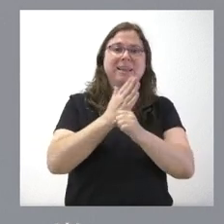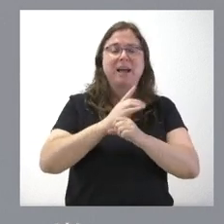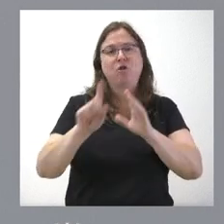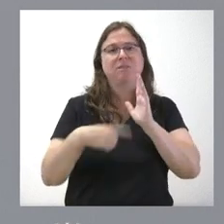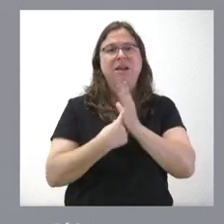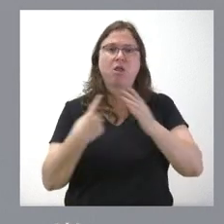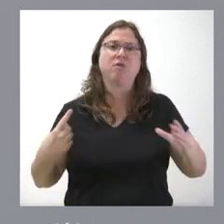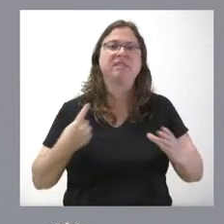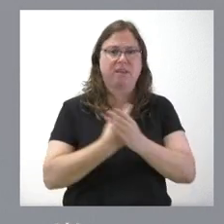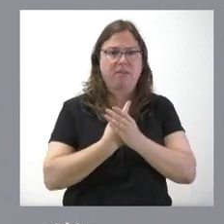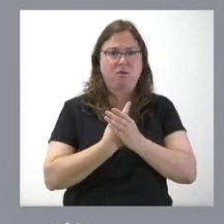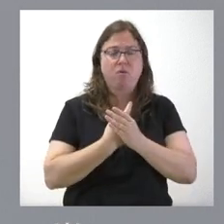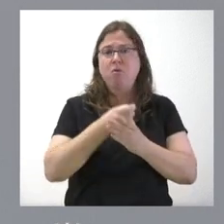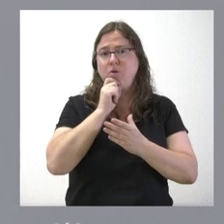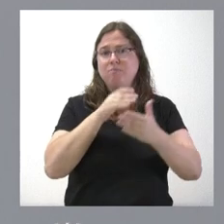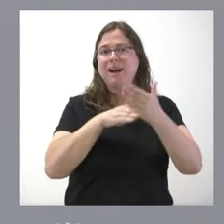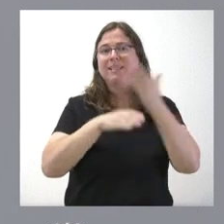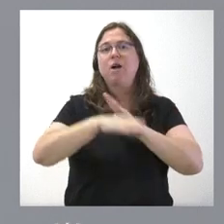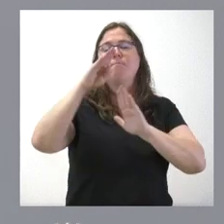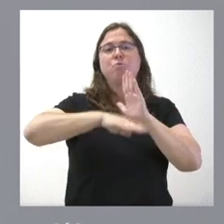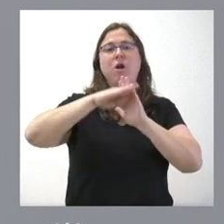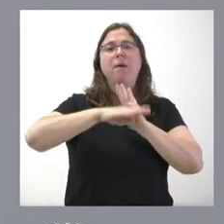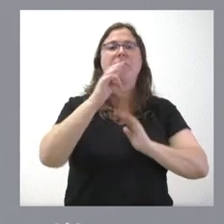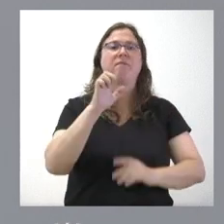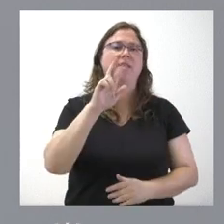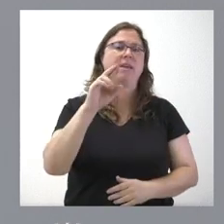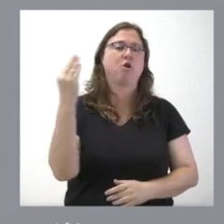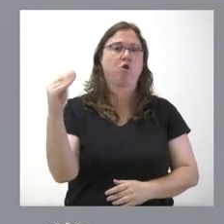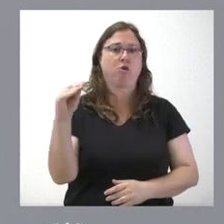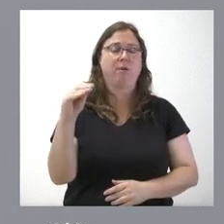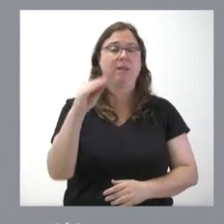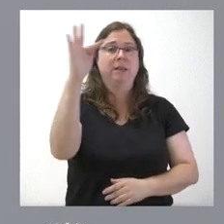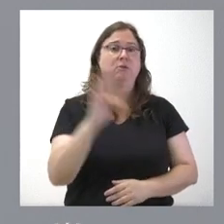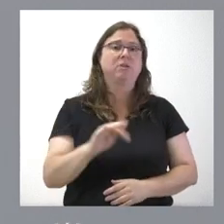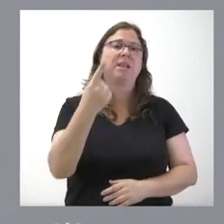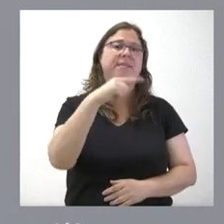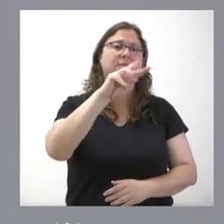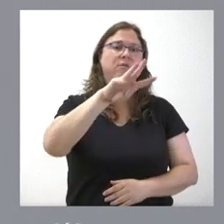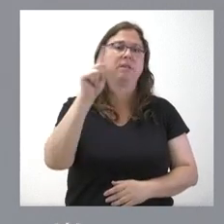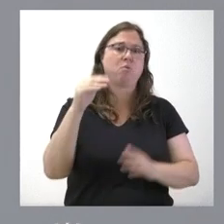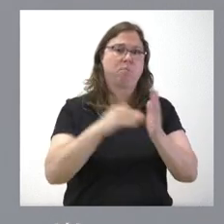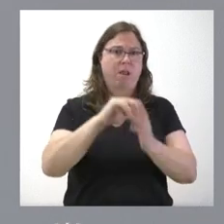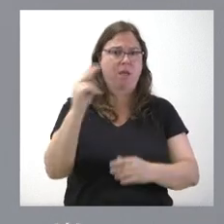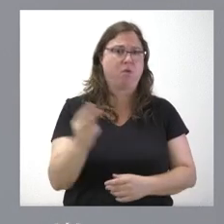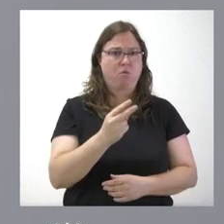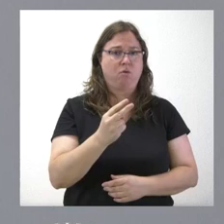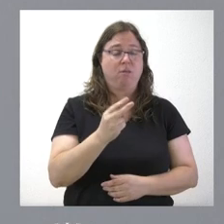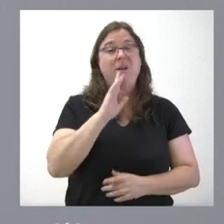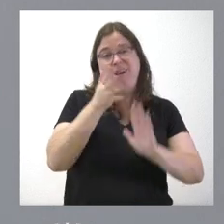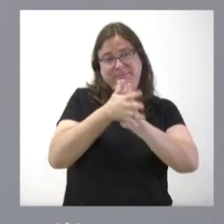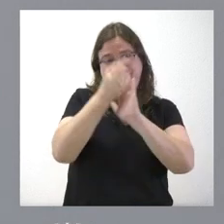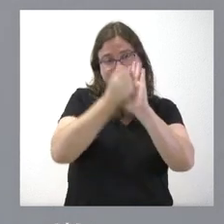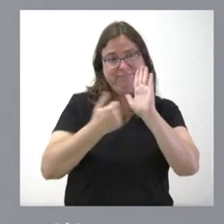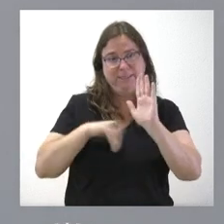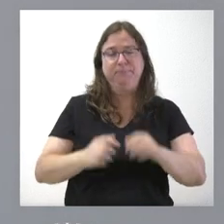inserción a través del programa ceder joven son 131000 en los términos que les hemos